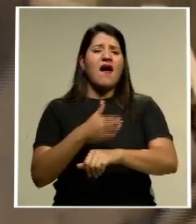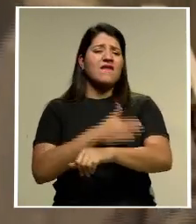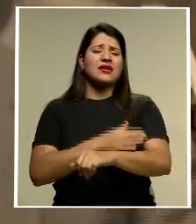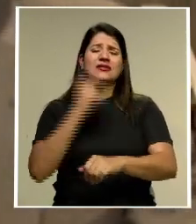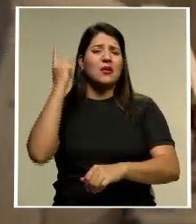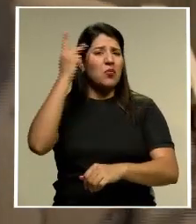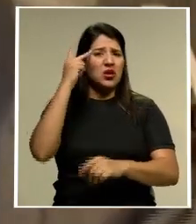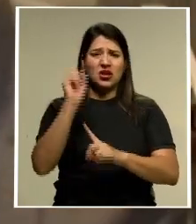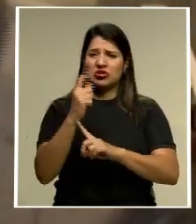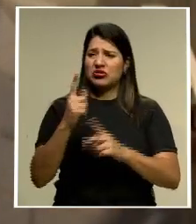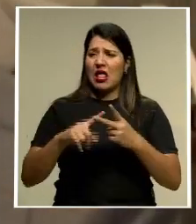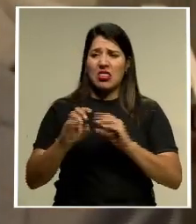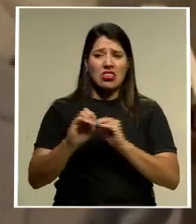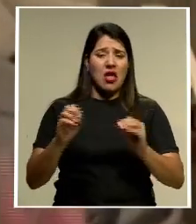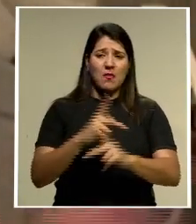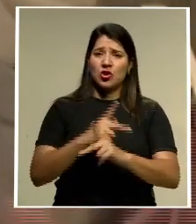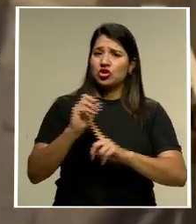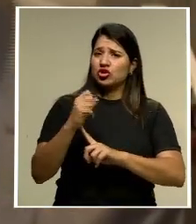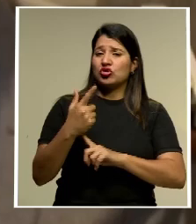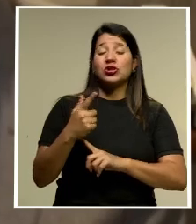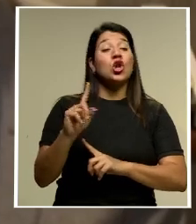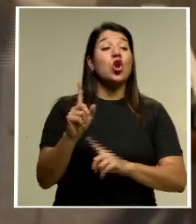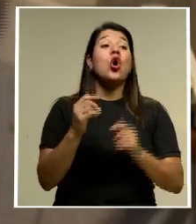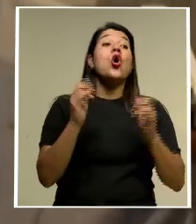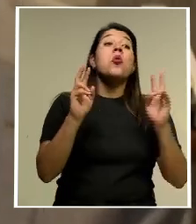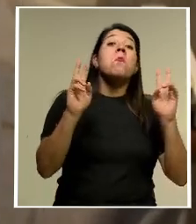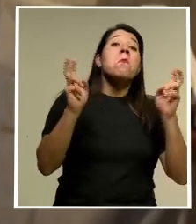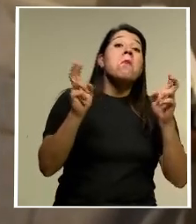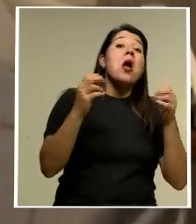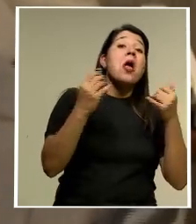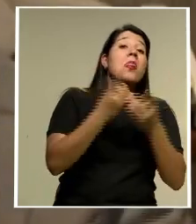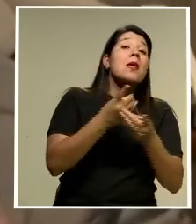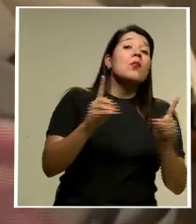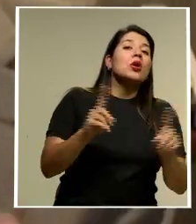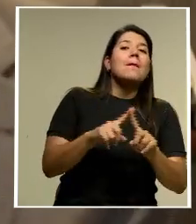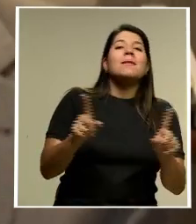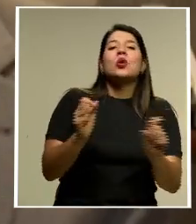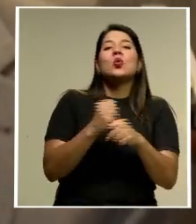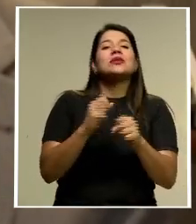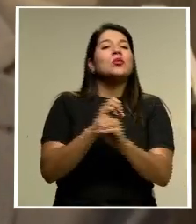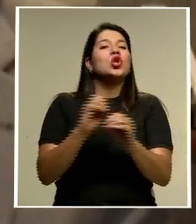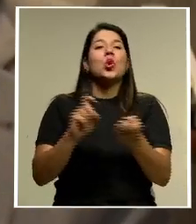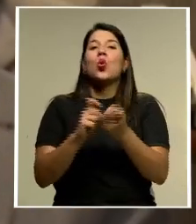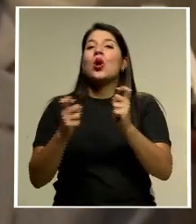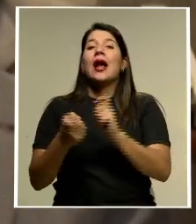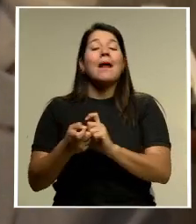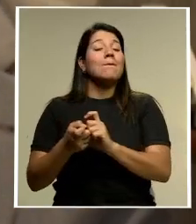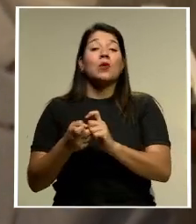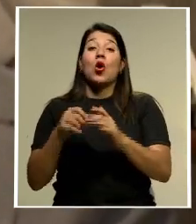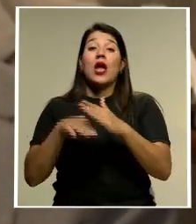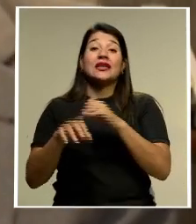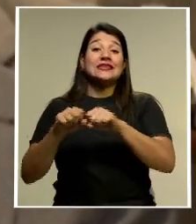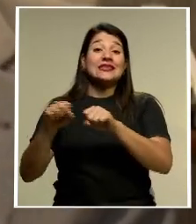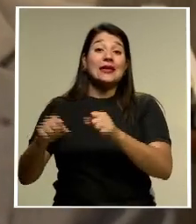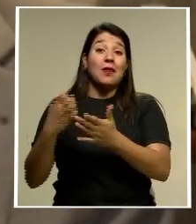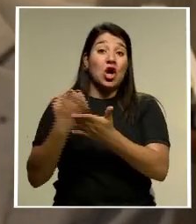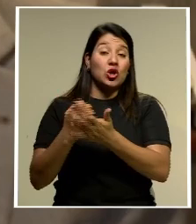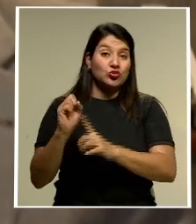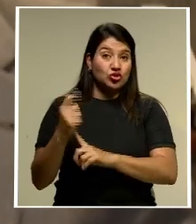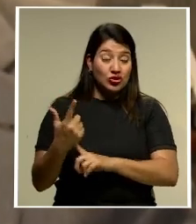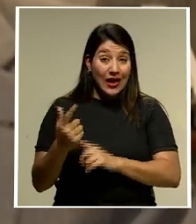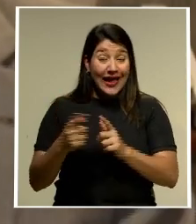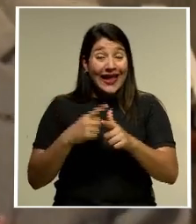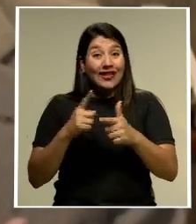social, de protección social, vamos a jugar a la democracia, pero no vamos a hacer ningún cambio en el régimen económico y social. Entonces, muy rápidamente